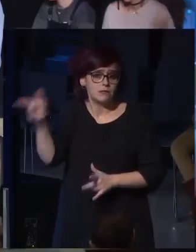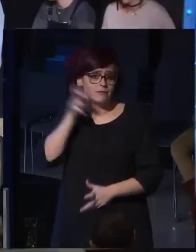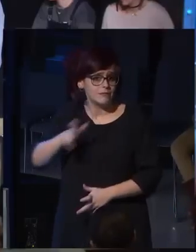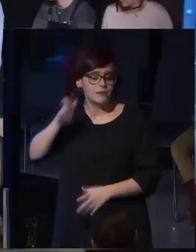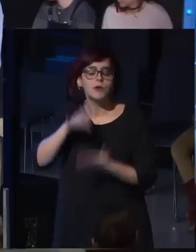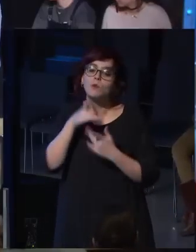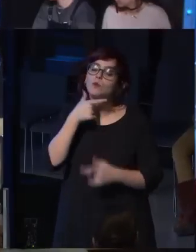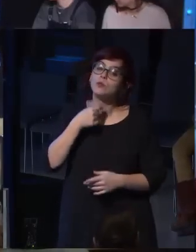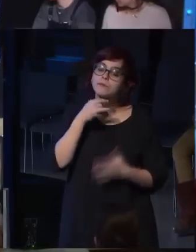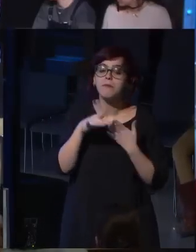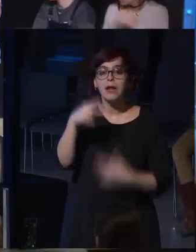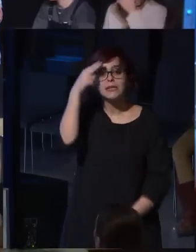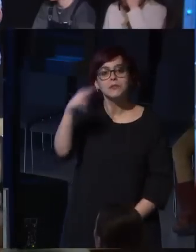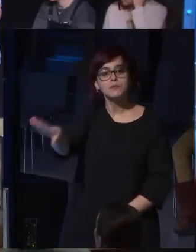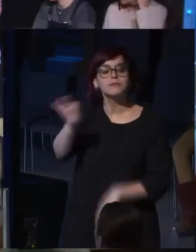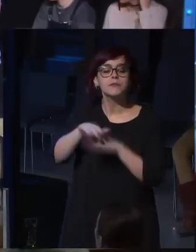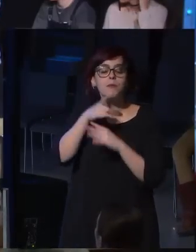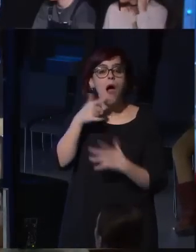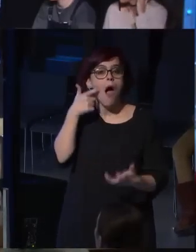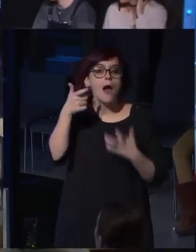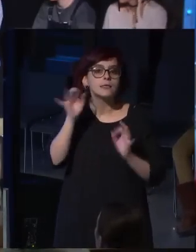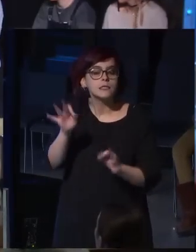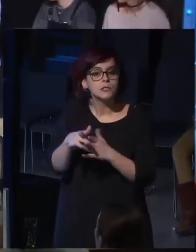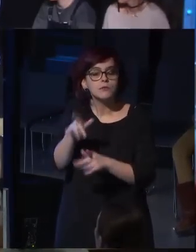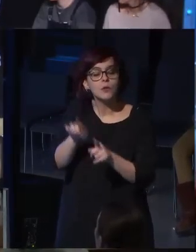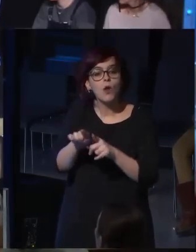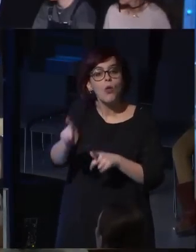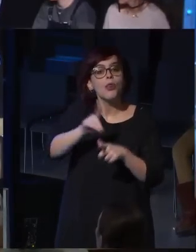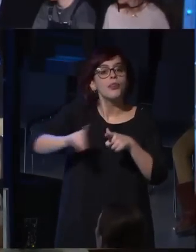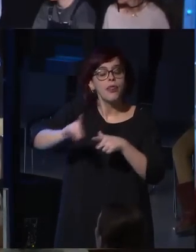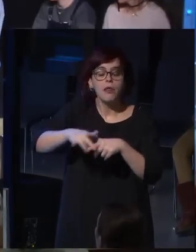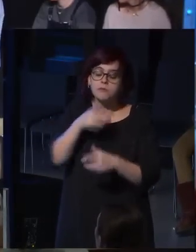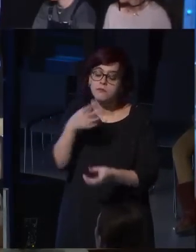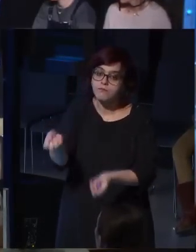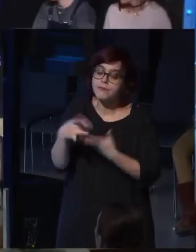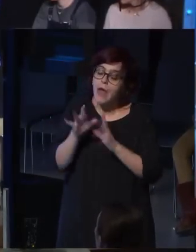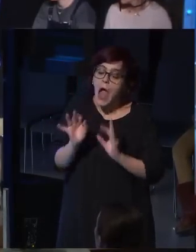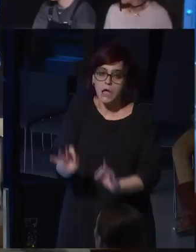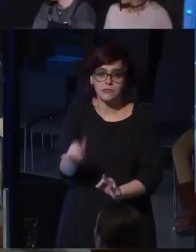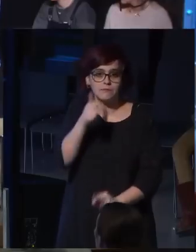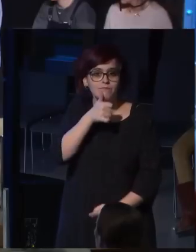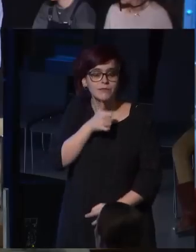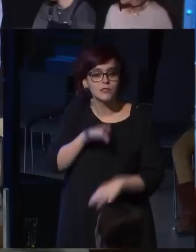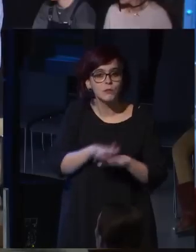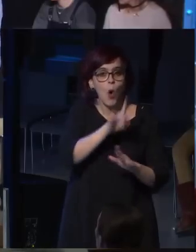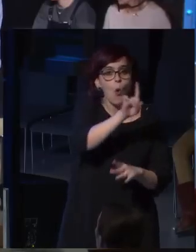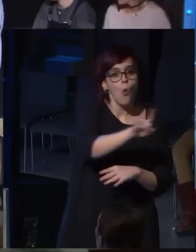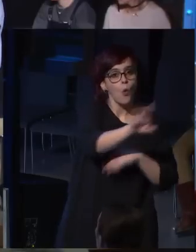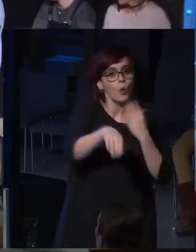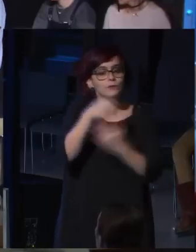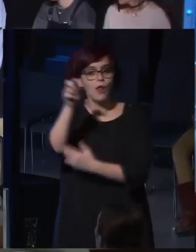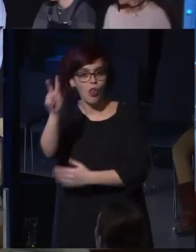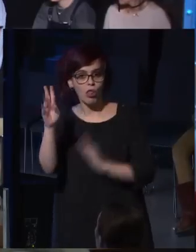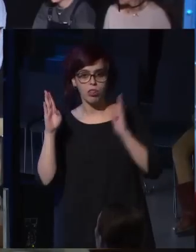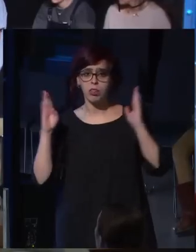gusta respetar la decisión del artista porque te ha contado un CD y un álbum te lo cuenta de la canción 1 a la canción 12 o a